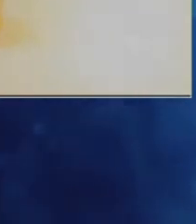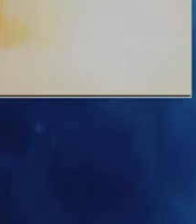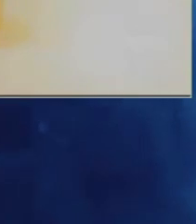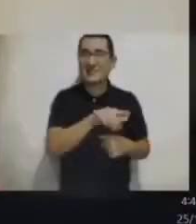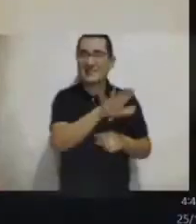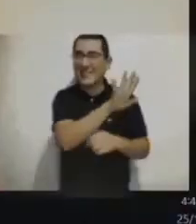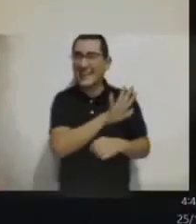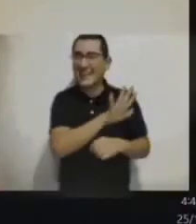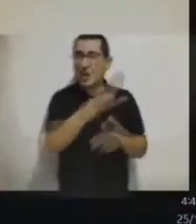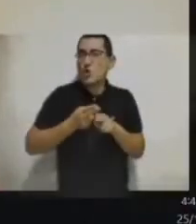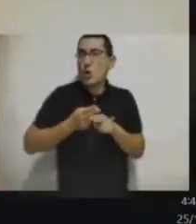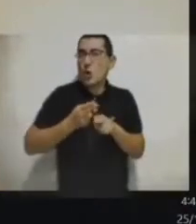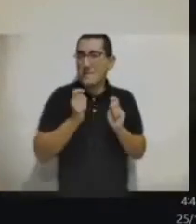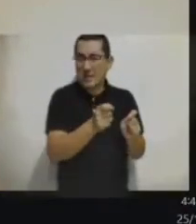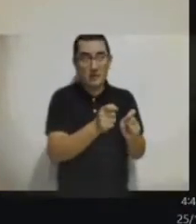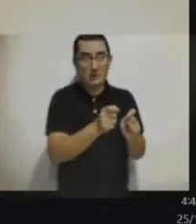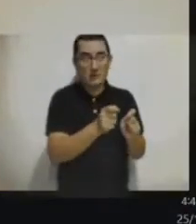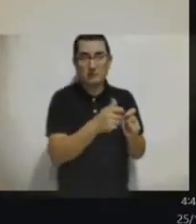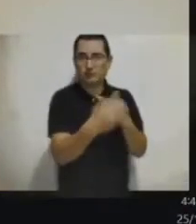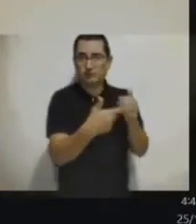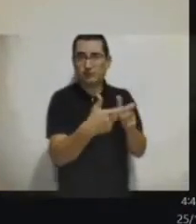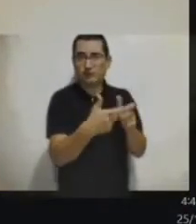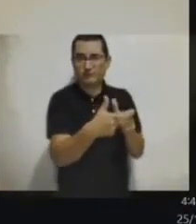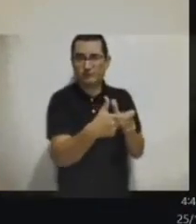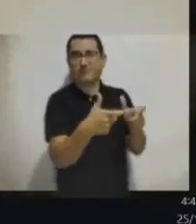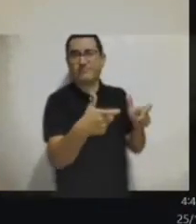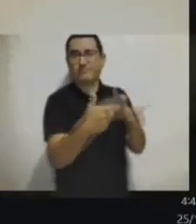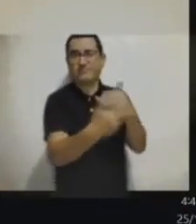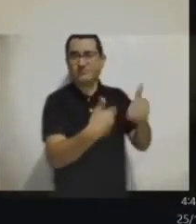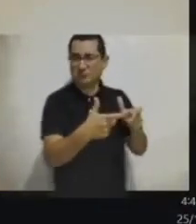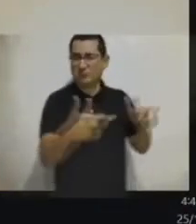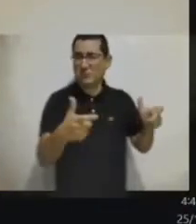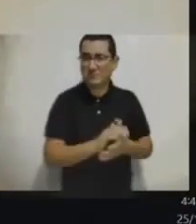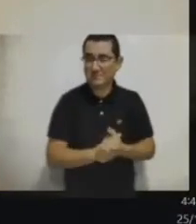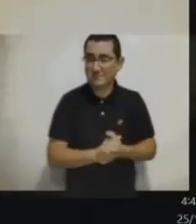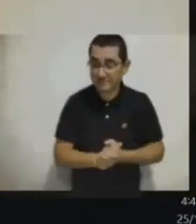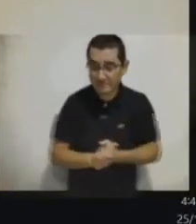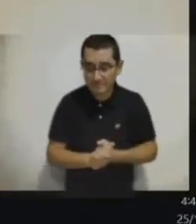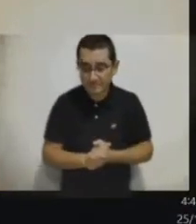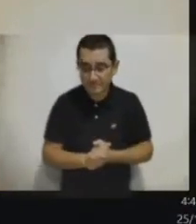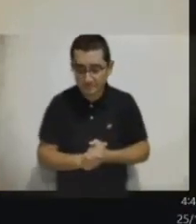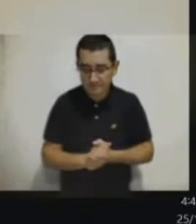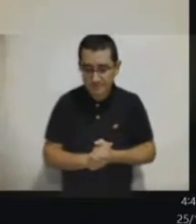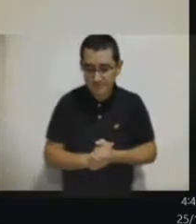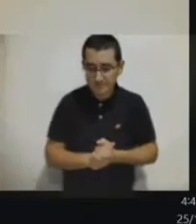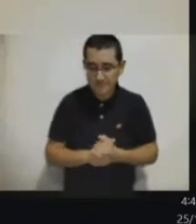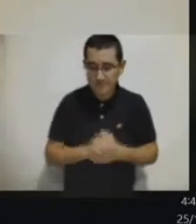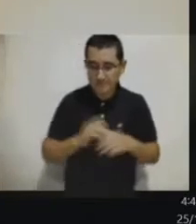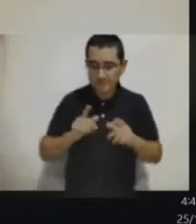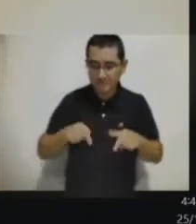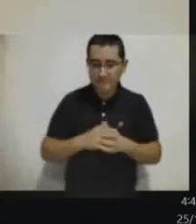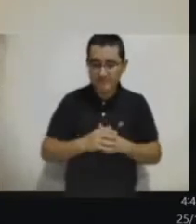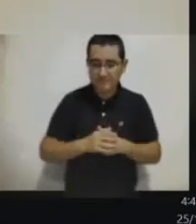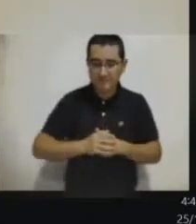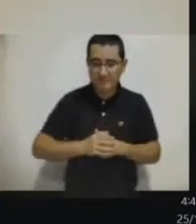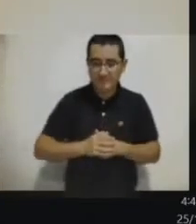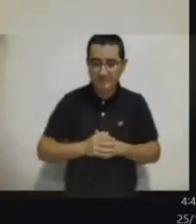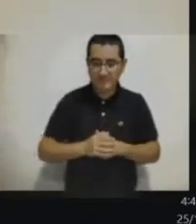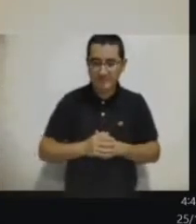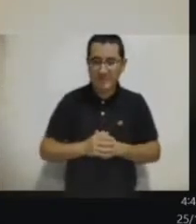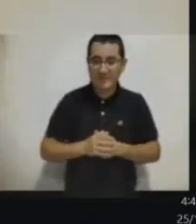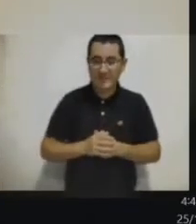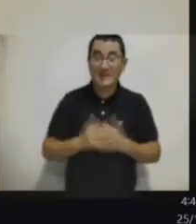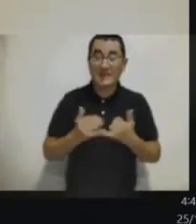de mayor criticidad a nivel de la infraestructura crítica cibernética nacional, y también tenemos unas características propias de nuestro